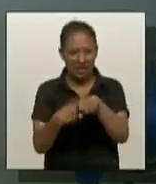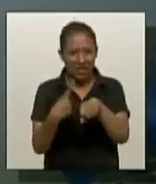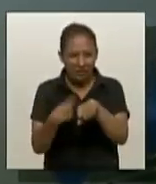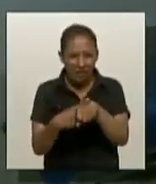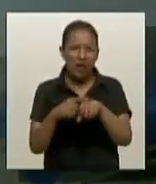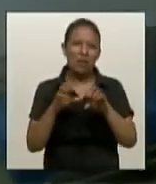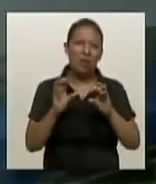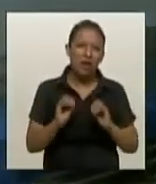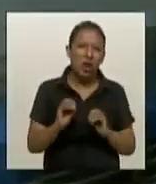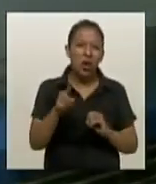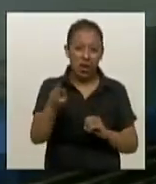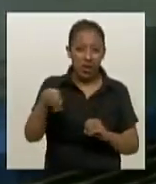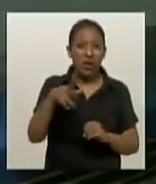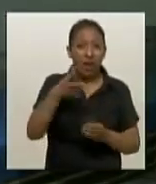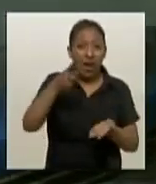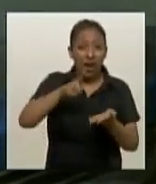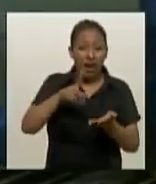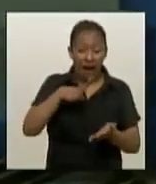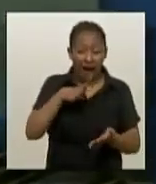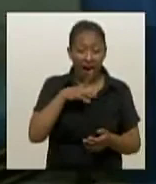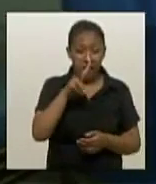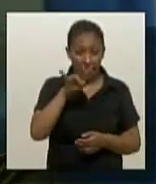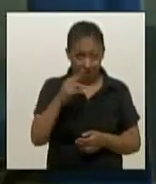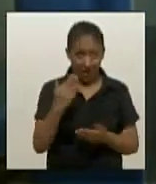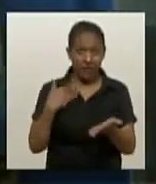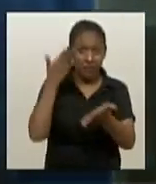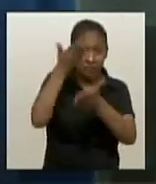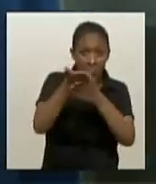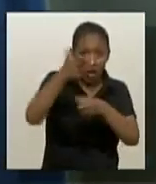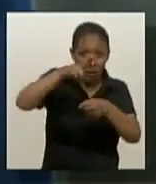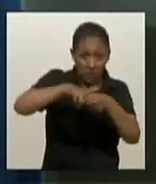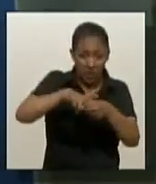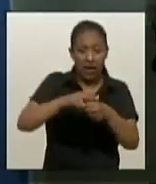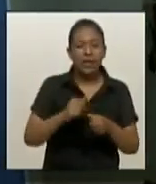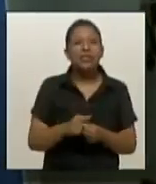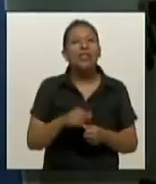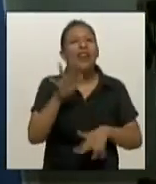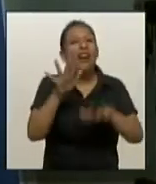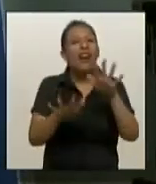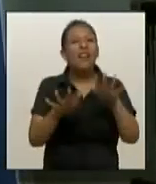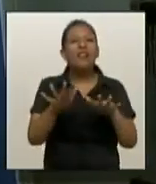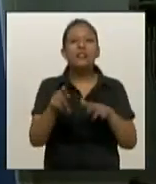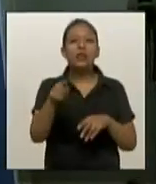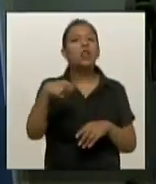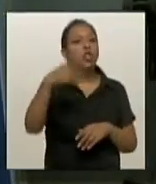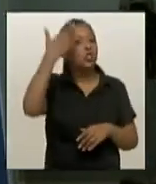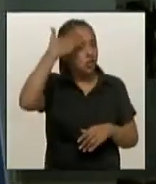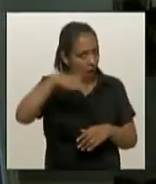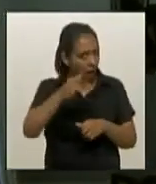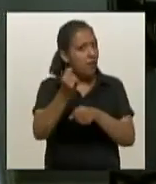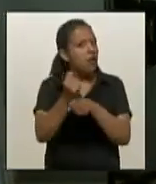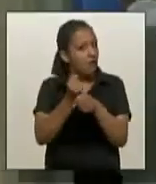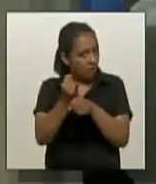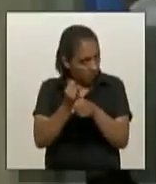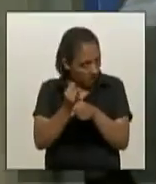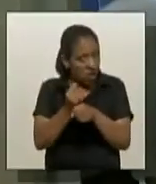las personas que viven con VIH que están acudiendo a los centros de salud, pues muchas veces saben mucho y quieren y exigen información,